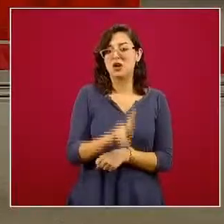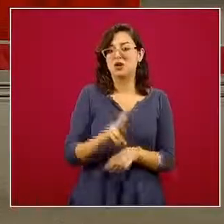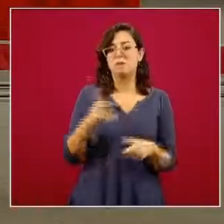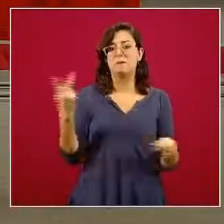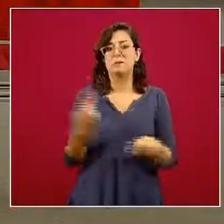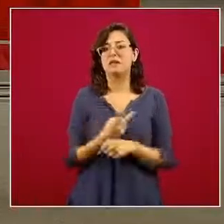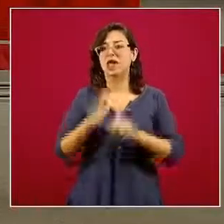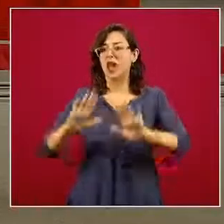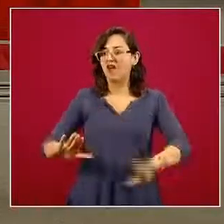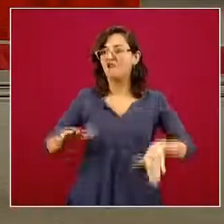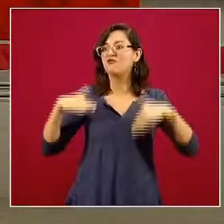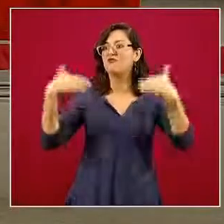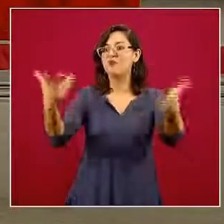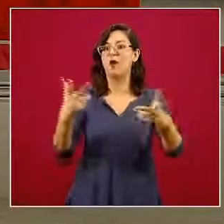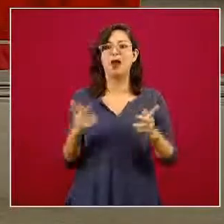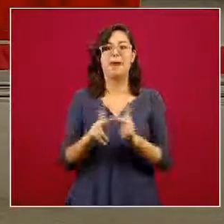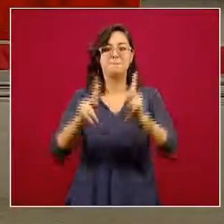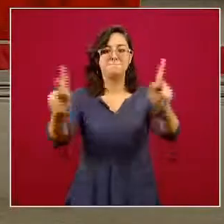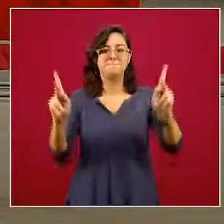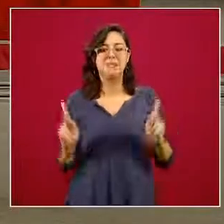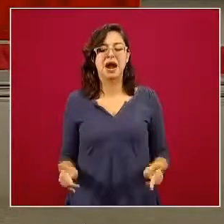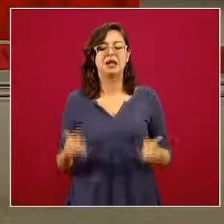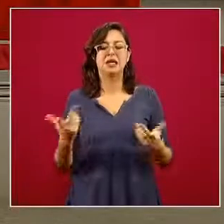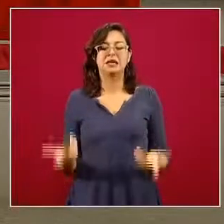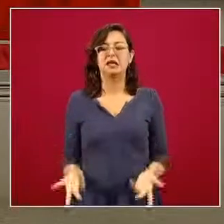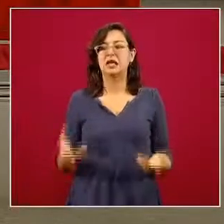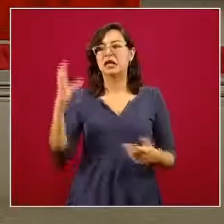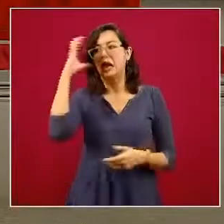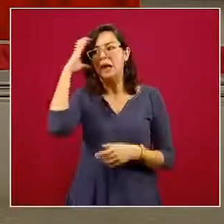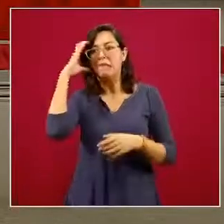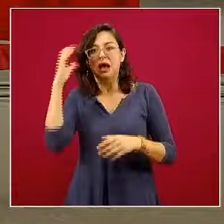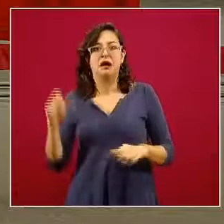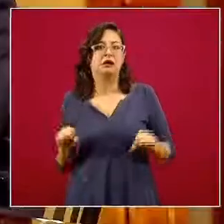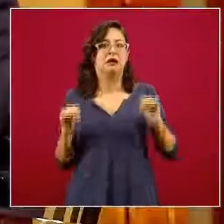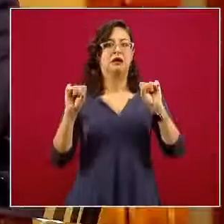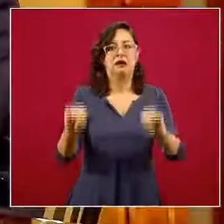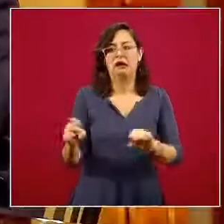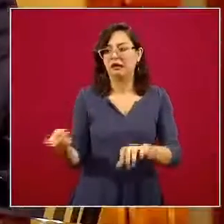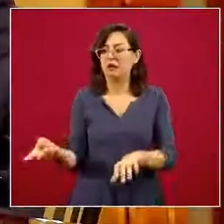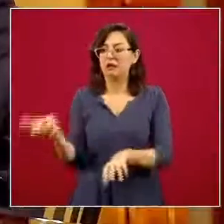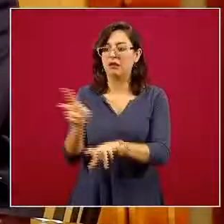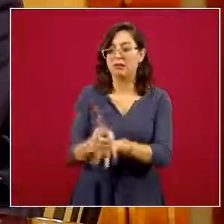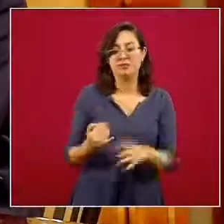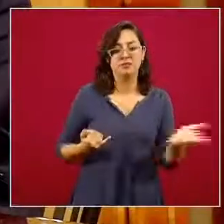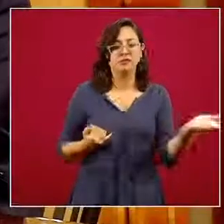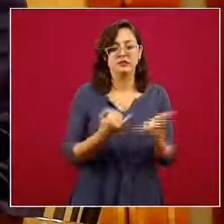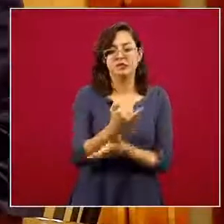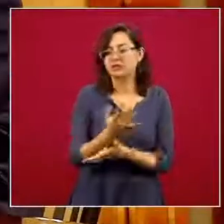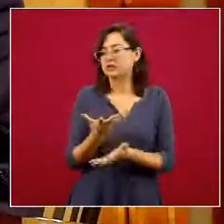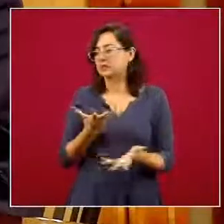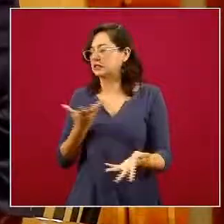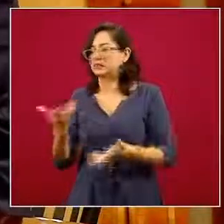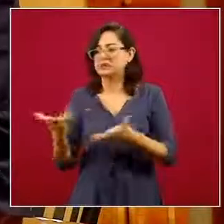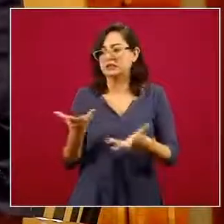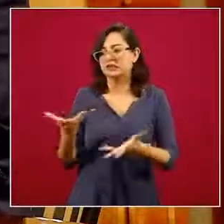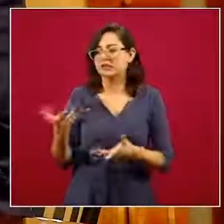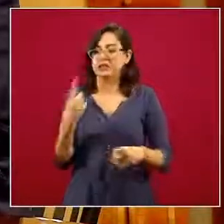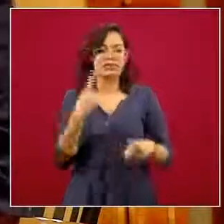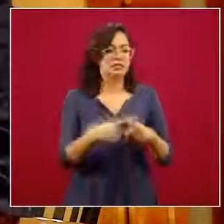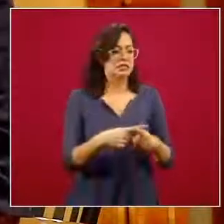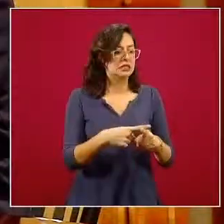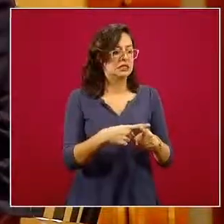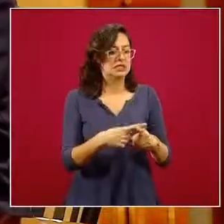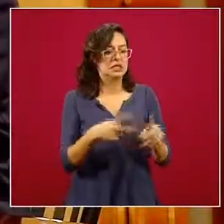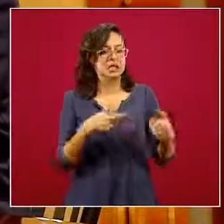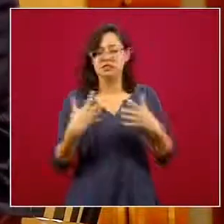parques públicos con camillas o camas de hospital, o decisiones sumamente dramáticas como tener que optar por quién